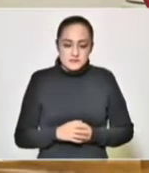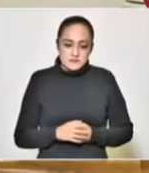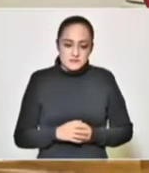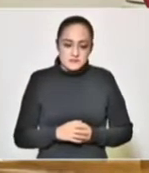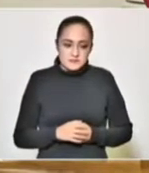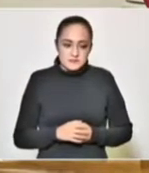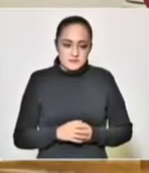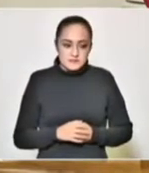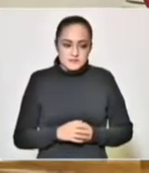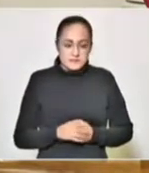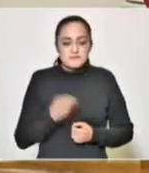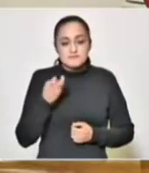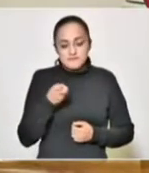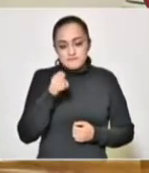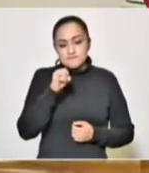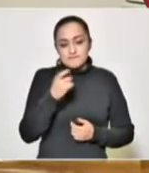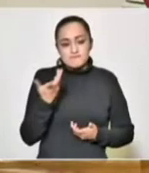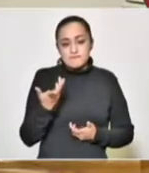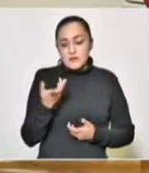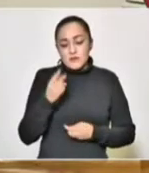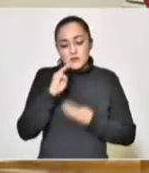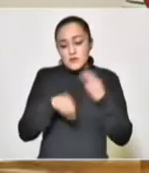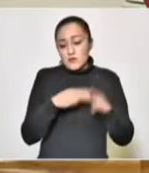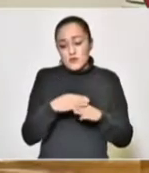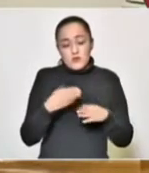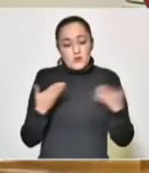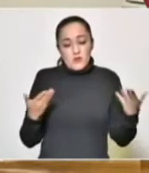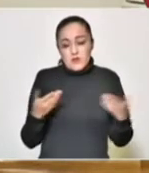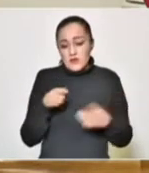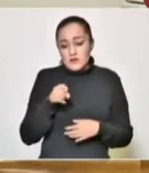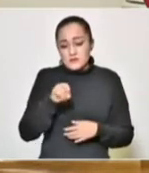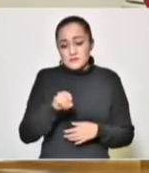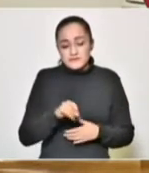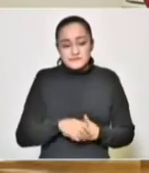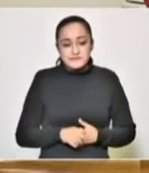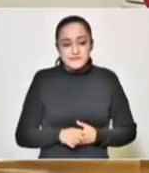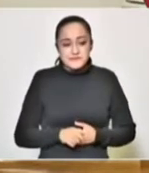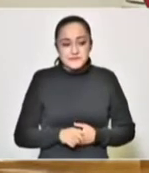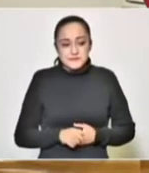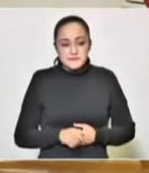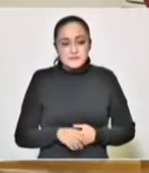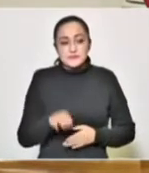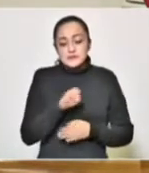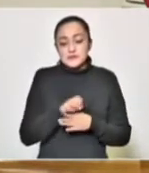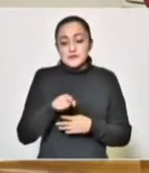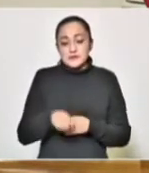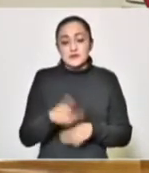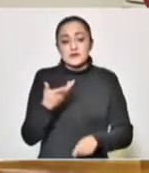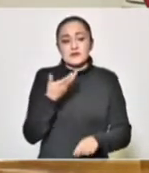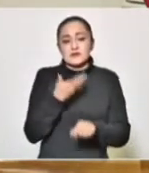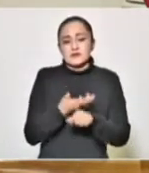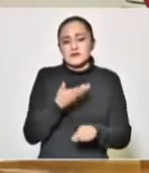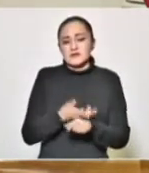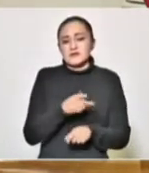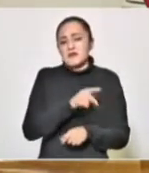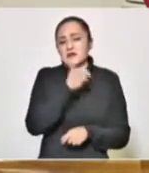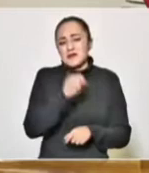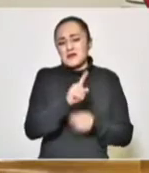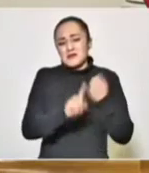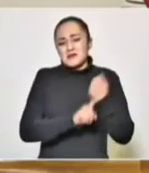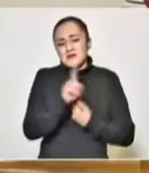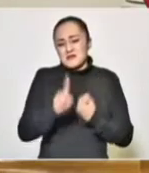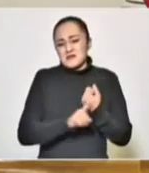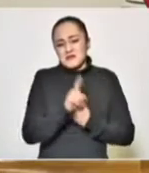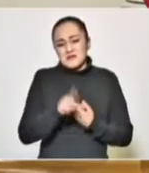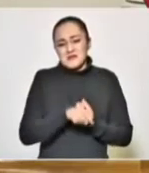así están diseñado el mundo entonces si eeuu a estos nunca va a resolver sus problemas